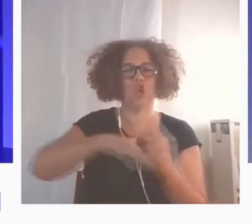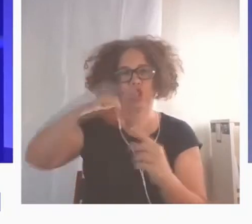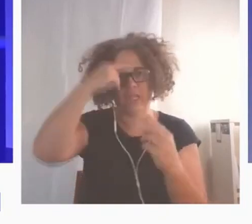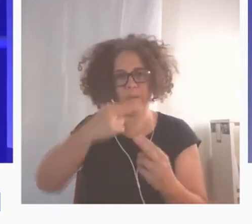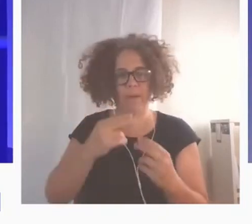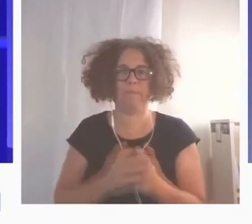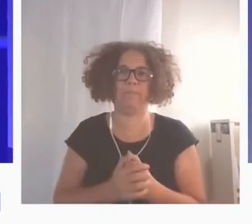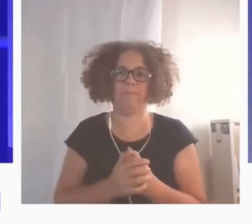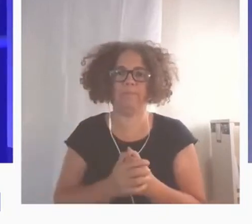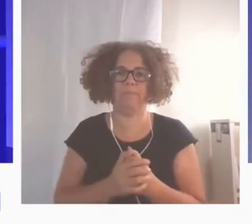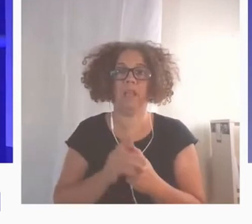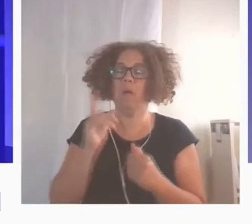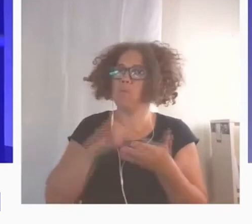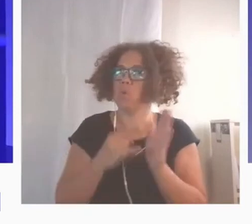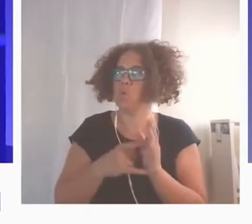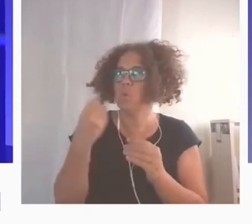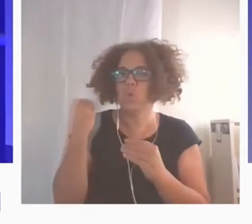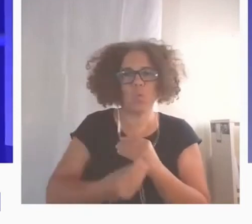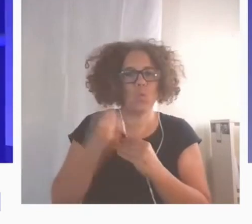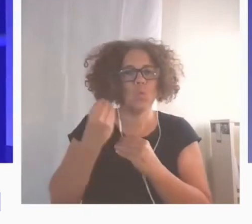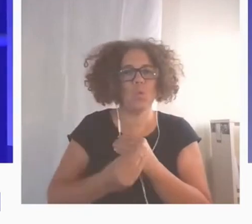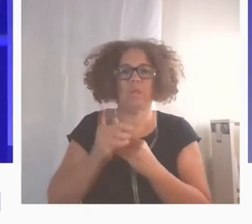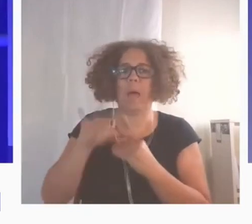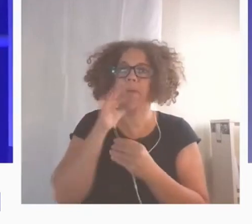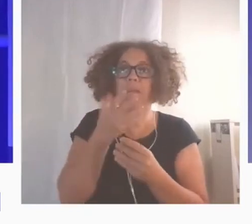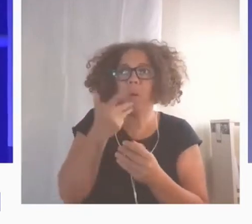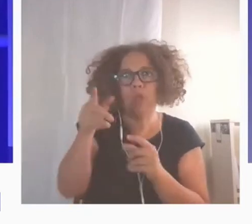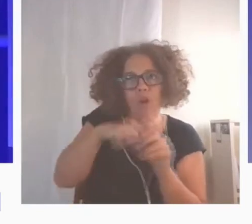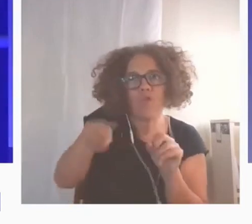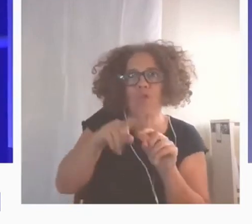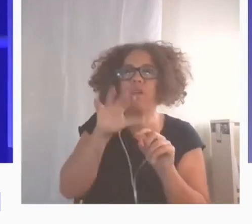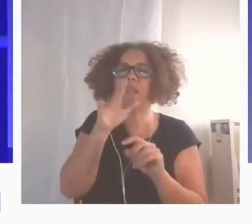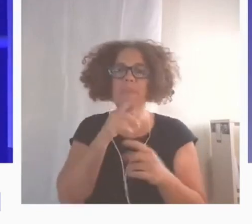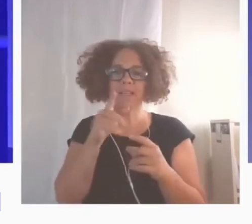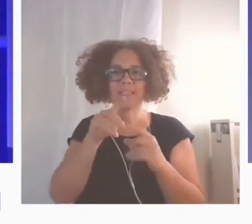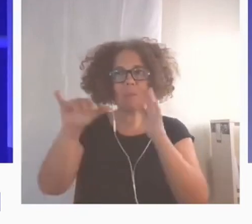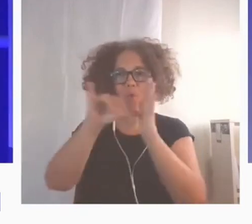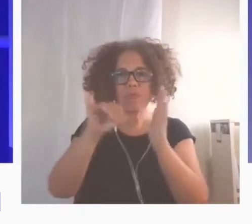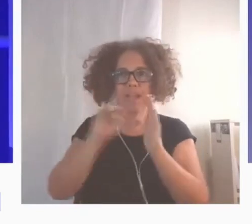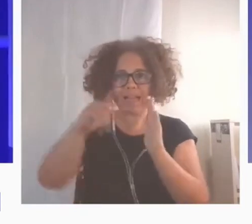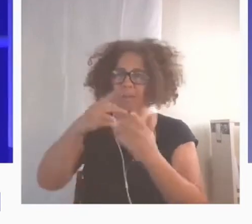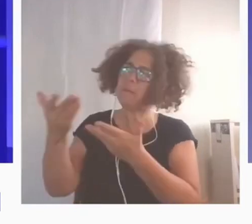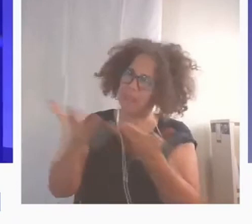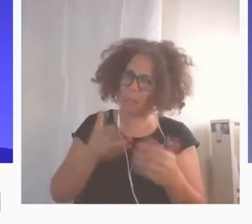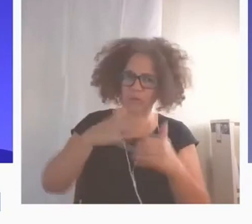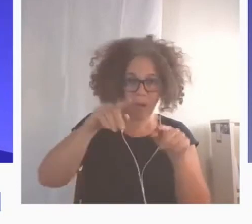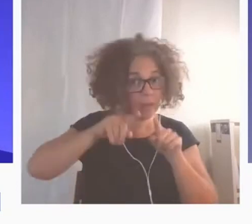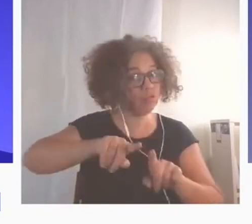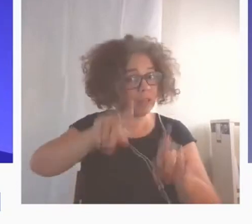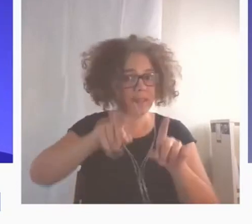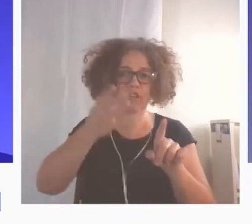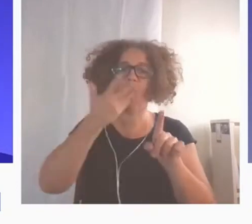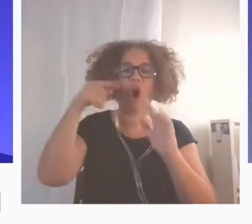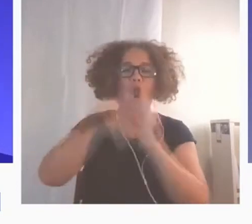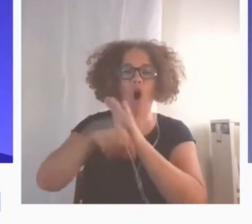es un proyecto apasionante, la verdad, que vamos a conocer y que está muy, muy cerquita y que invitamos a conocer. Y también nos acompaña hoy Antonio